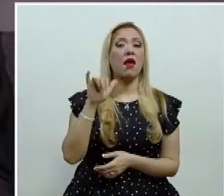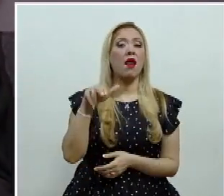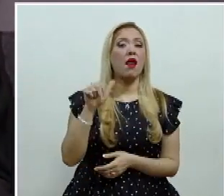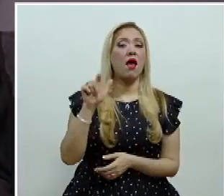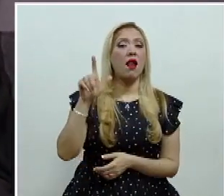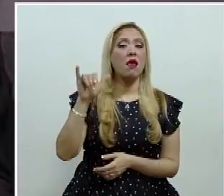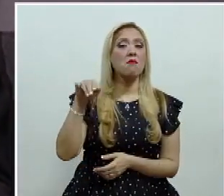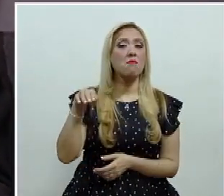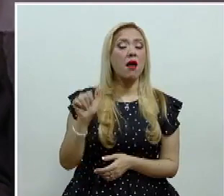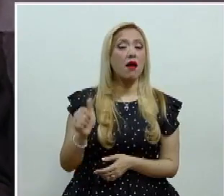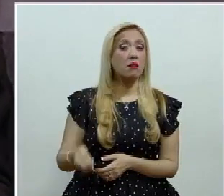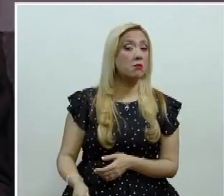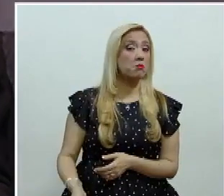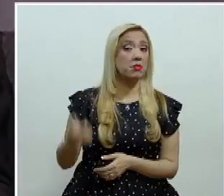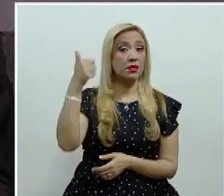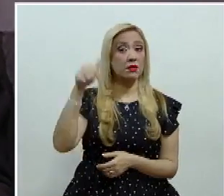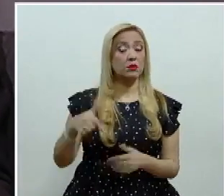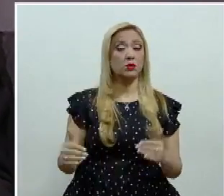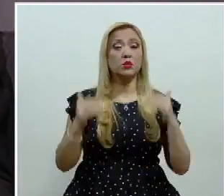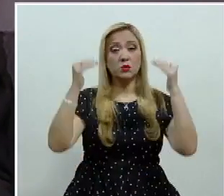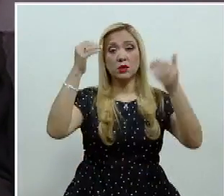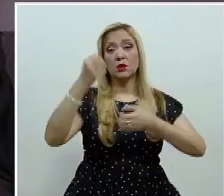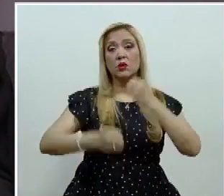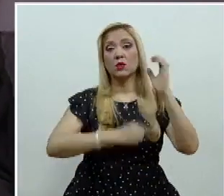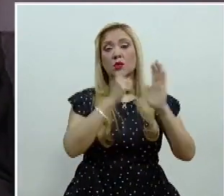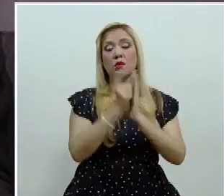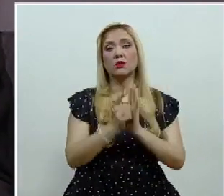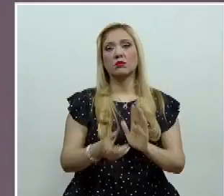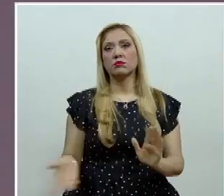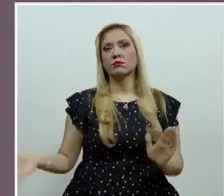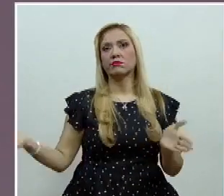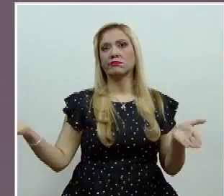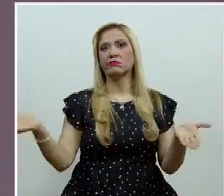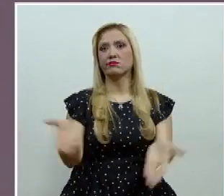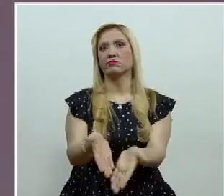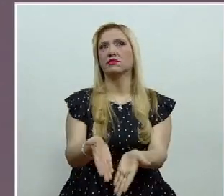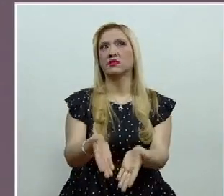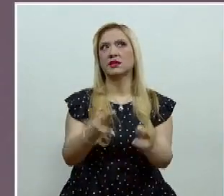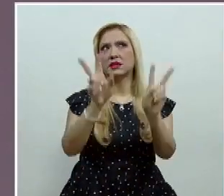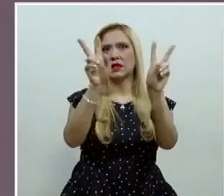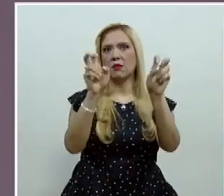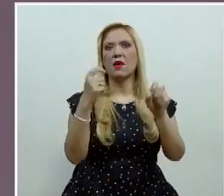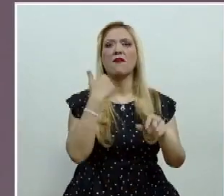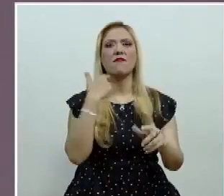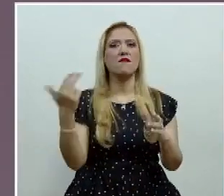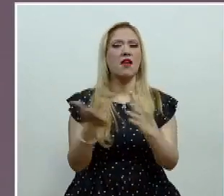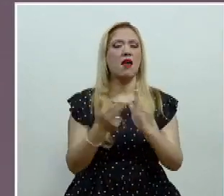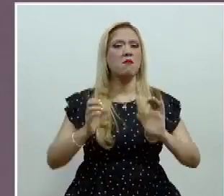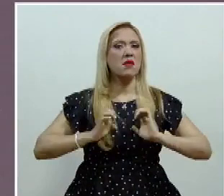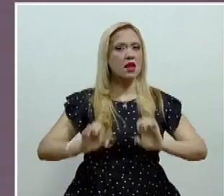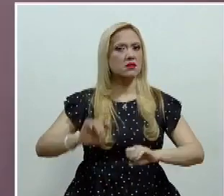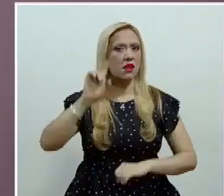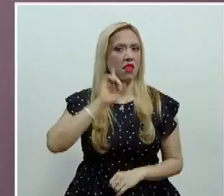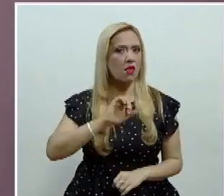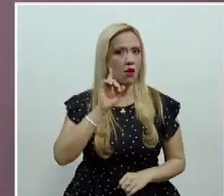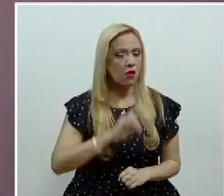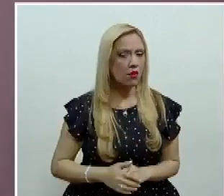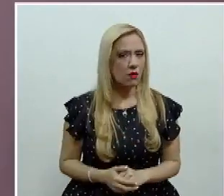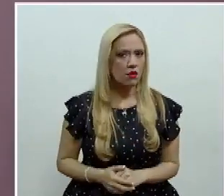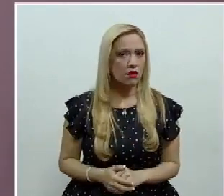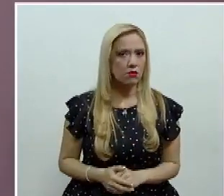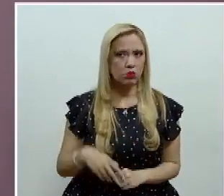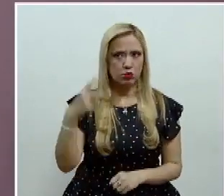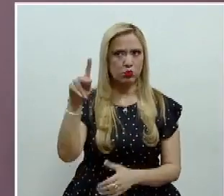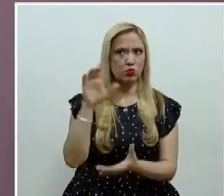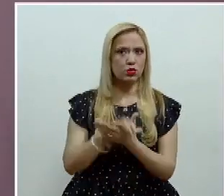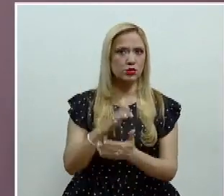porque fue la primera vez que nuestra Suprema Corte habló del tema de feminicidio en esos estándares. Aparentemente